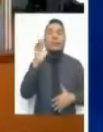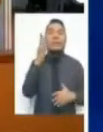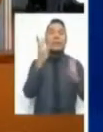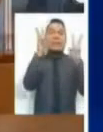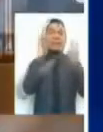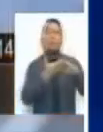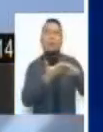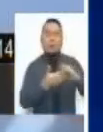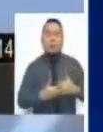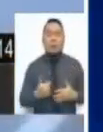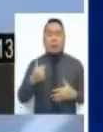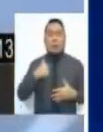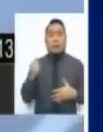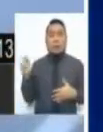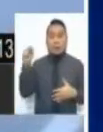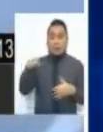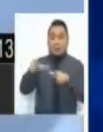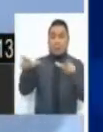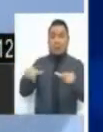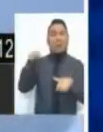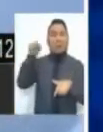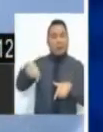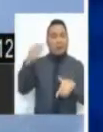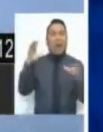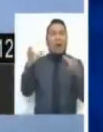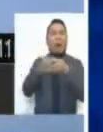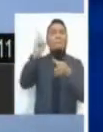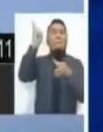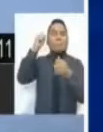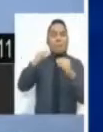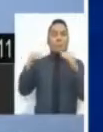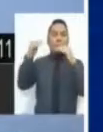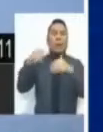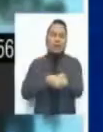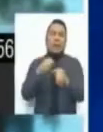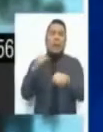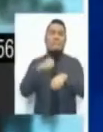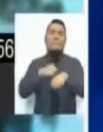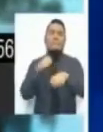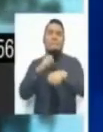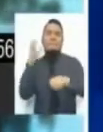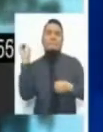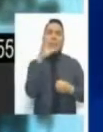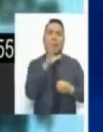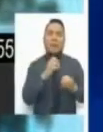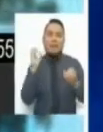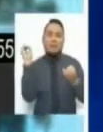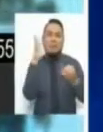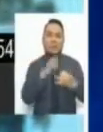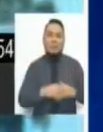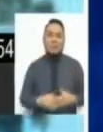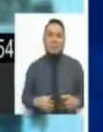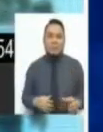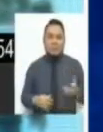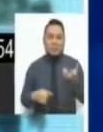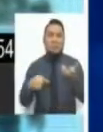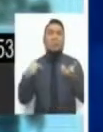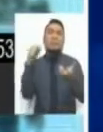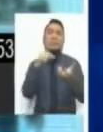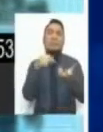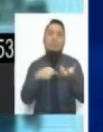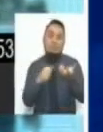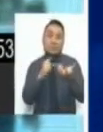y al final no me convenció el plan de gobierno, las propuestas que me hacían, y esa es la razón por la cual desistí del ofrecimiento. ¿Por qué dijo